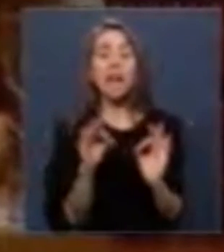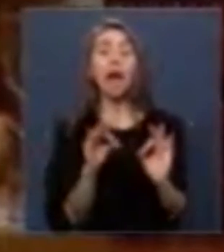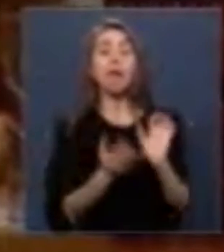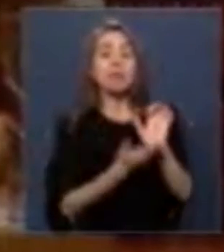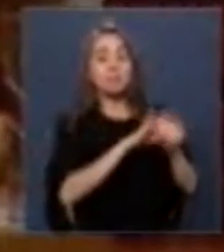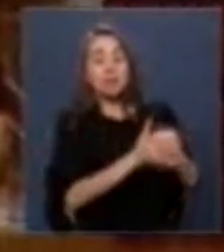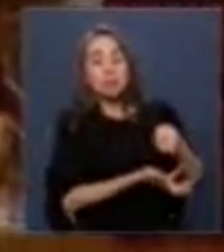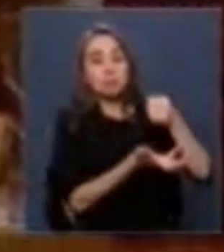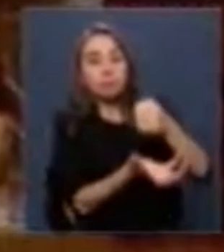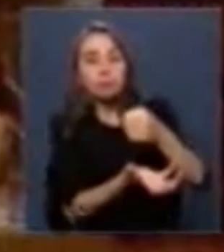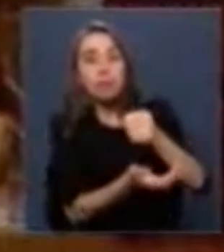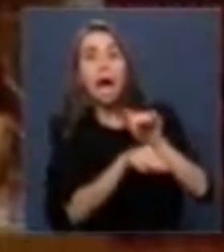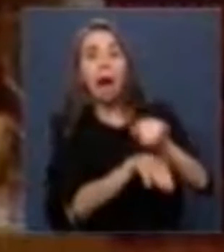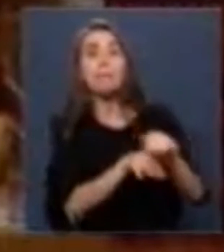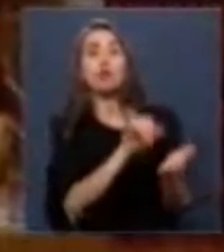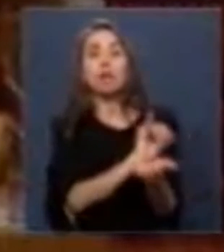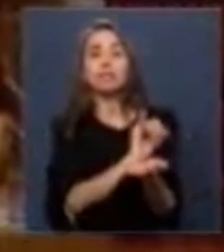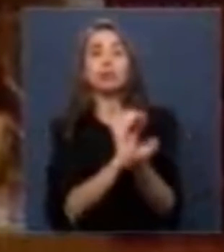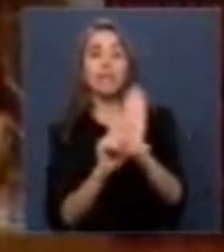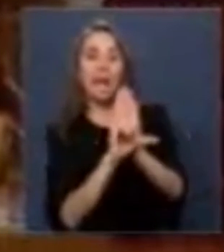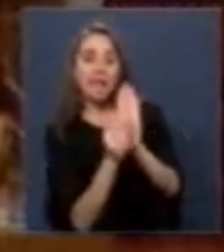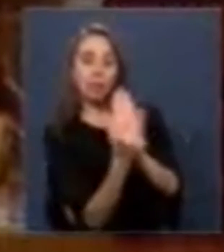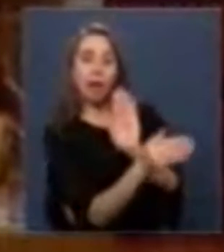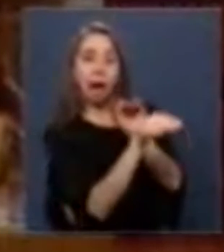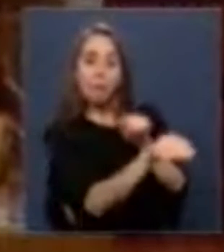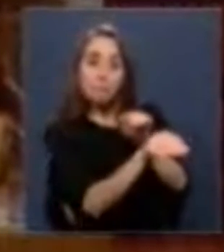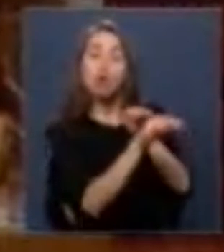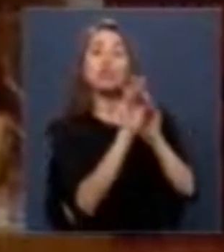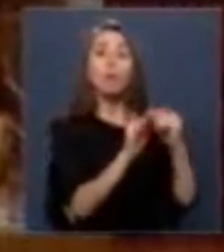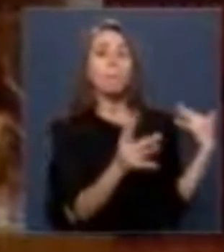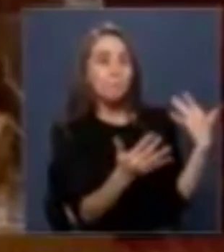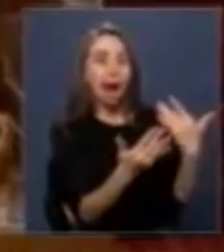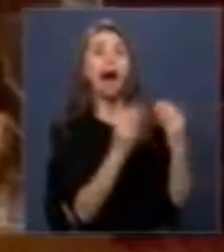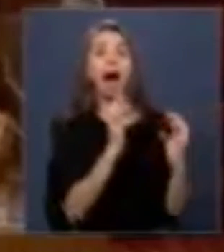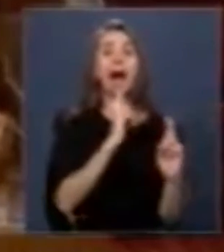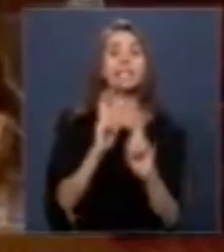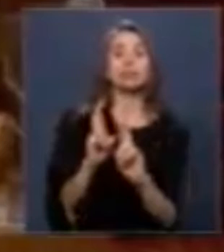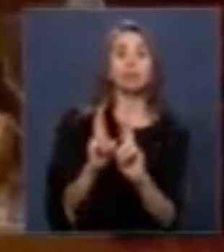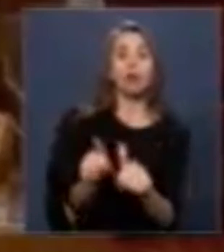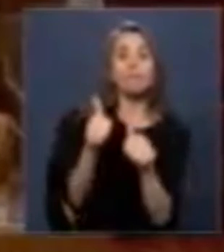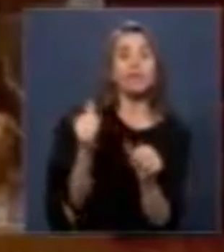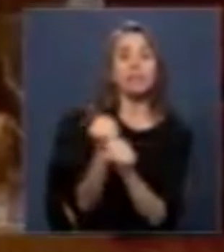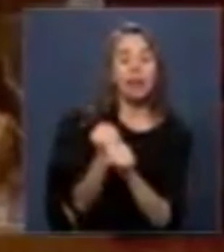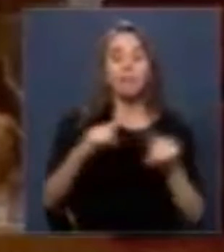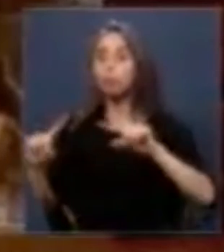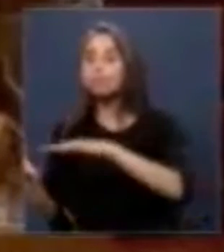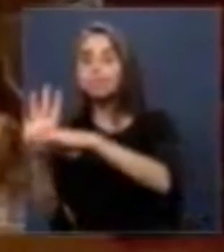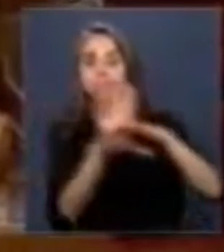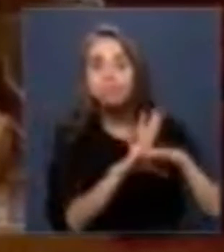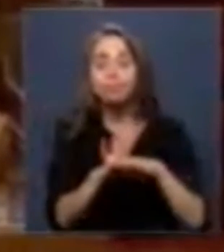con el respaldo institucional o jurídico necesario para lograr los resultados de eficacia, coordinación